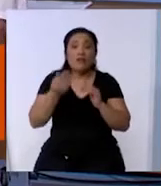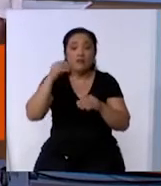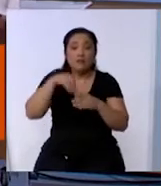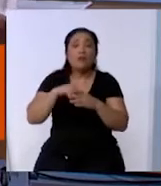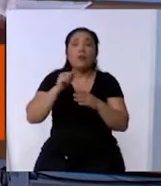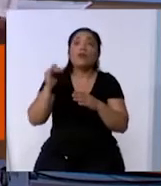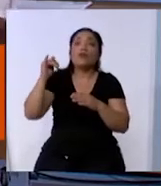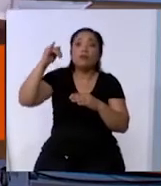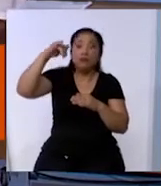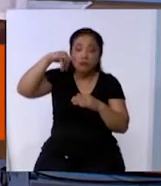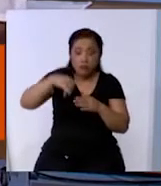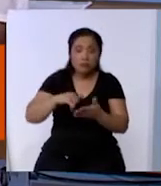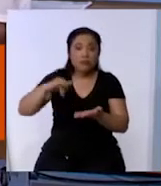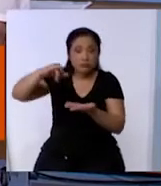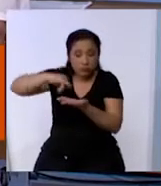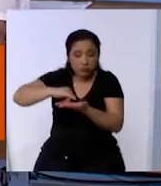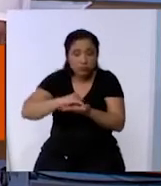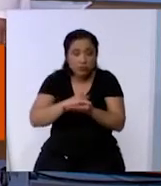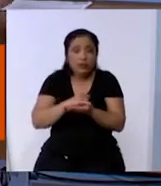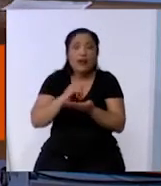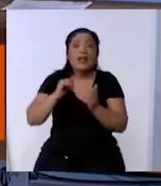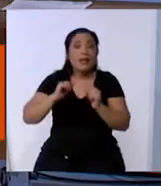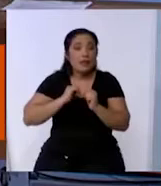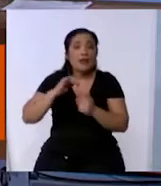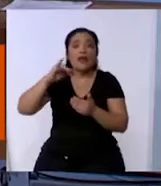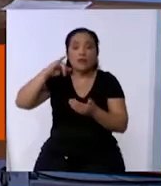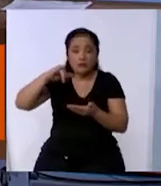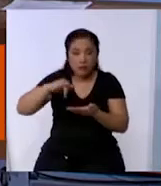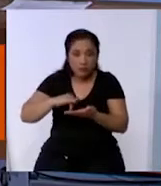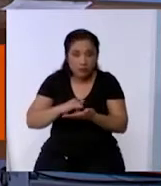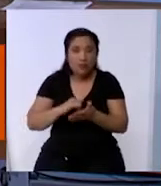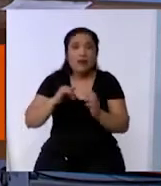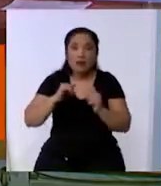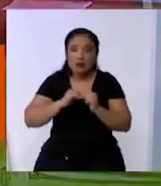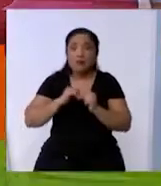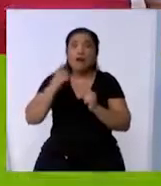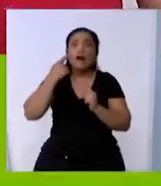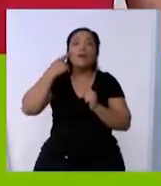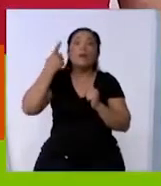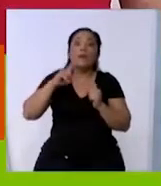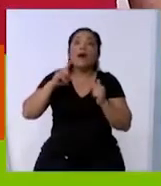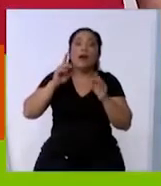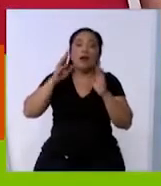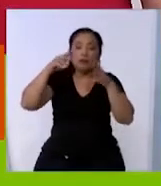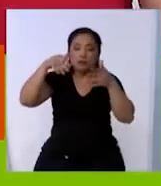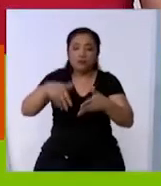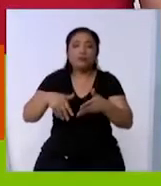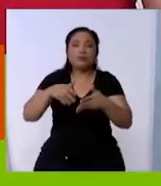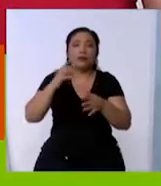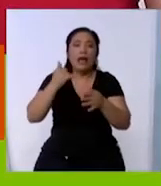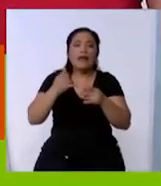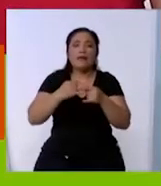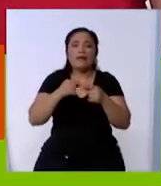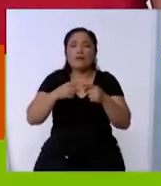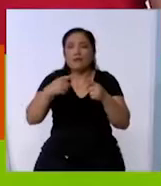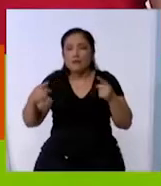los aviones en los aeropuertos, hay que esperar, ¿verdad?, que baje ciertos cables que tiene para quitar la electricidad que